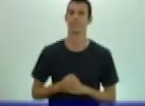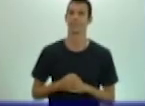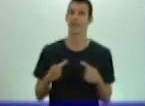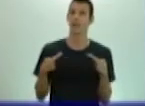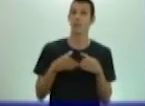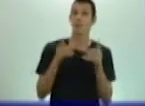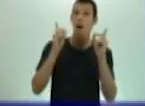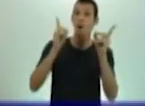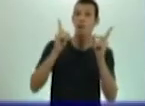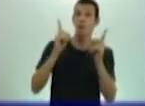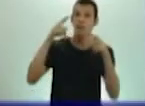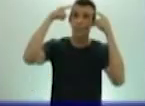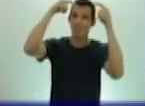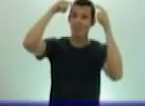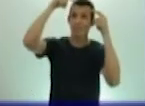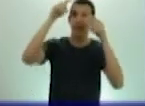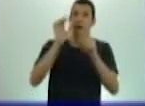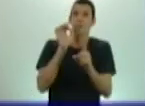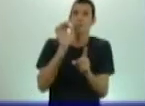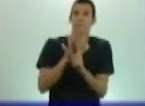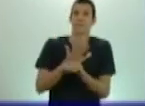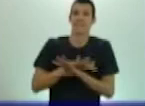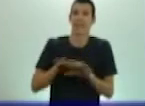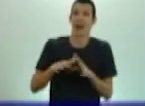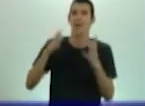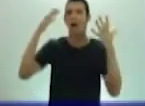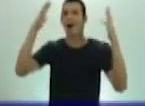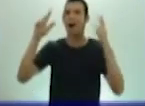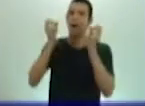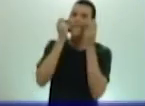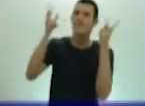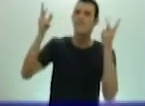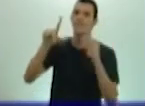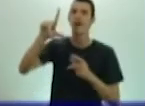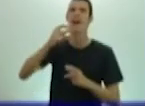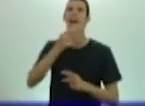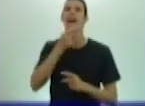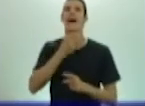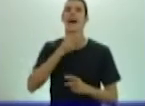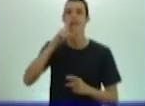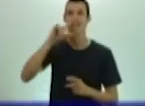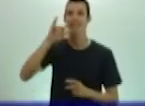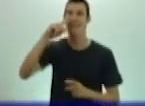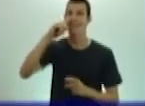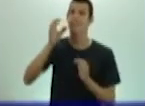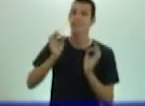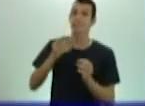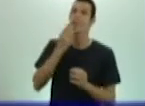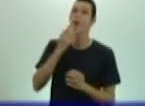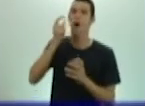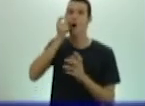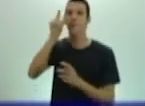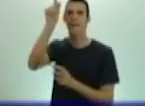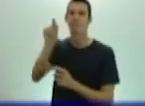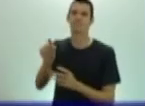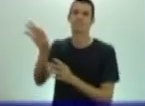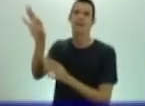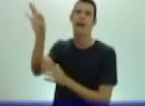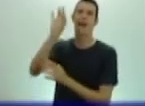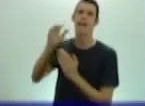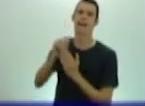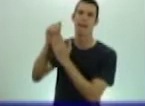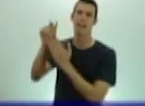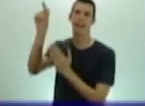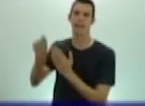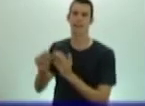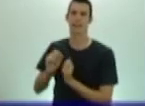guerra mundial, de sí la revolución social, pues allí muestra Lenin entonces cuál era su plan para derrocar el gobierno